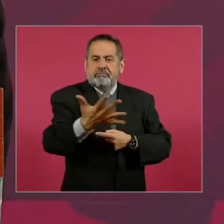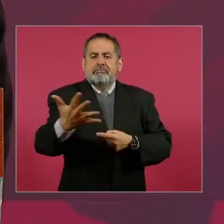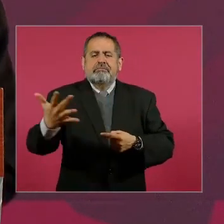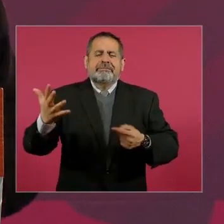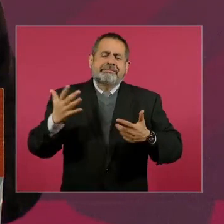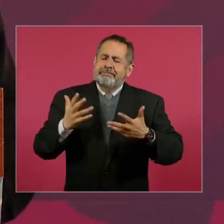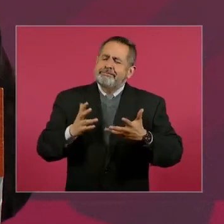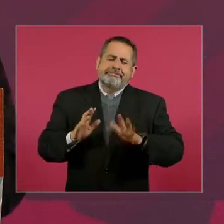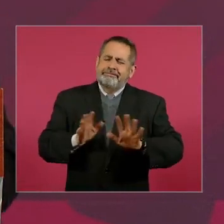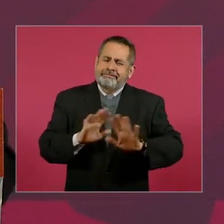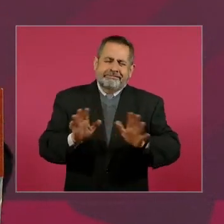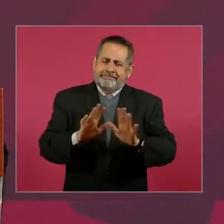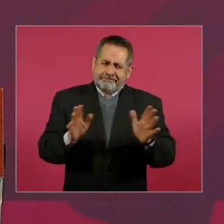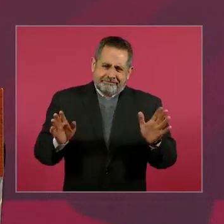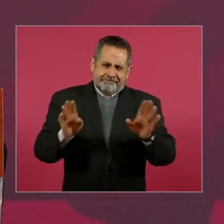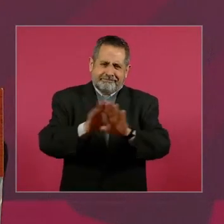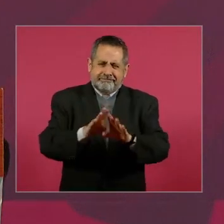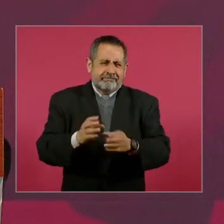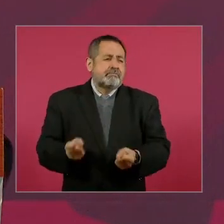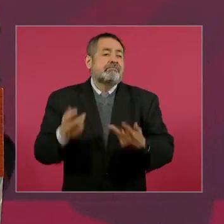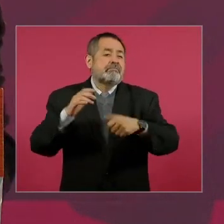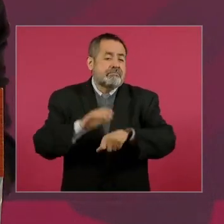a otro, y tengo como